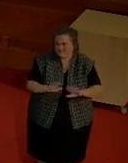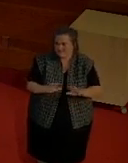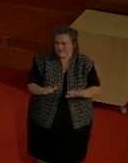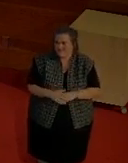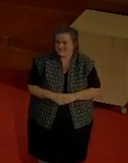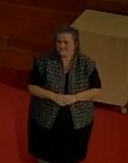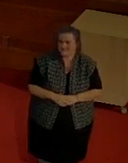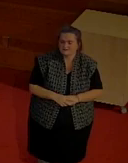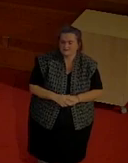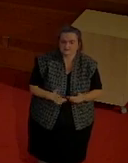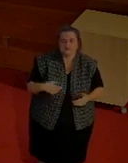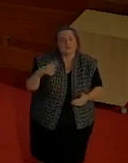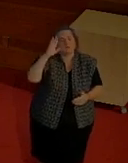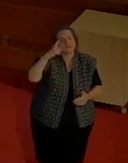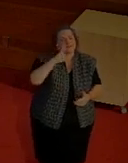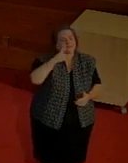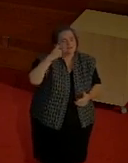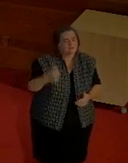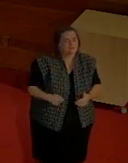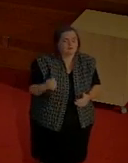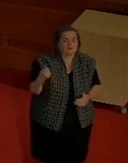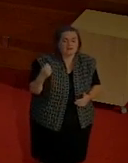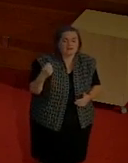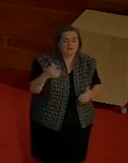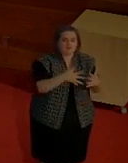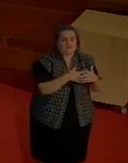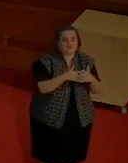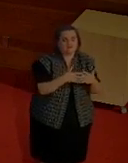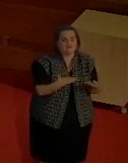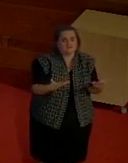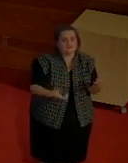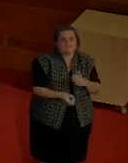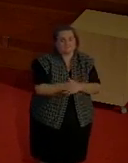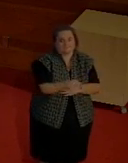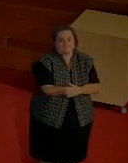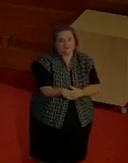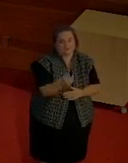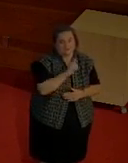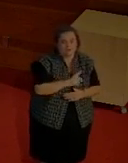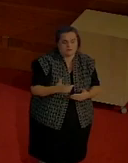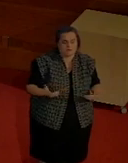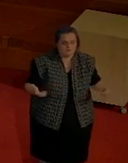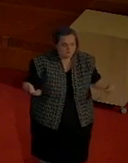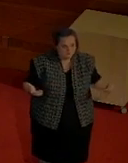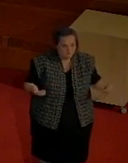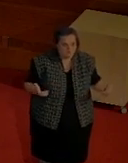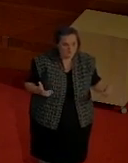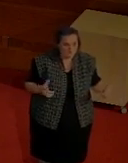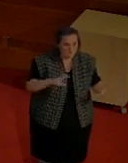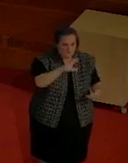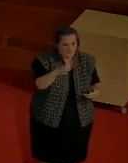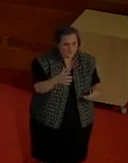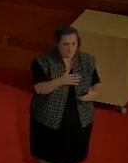ahora lo de Ucrania le sale mal Estados Unidos pues vaya garante de la seguridad de tus aliados si yo soy